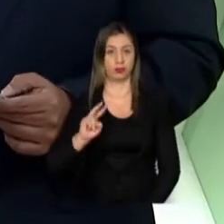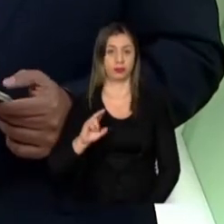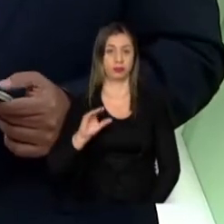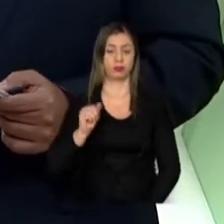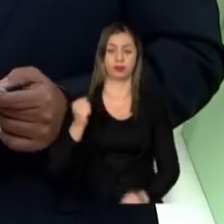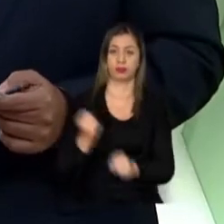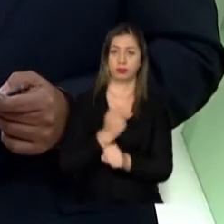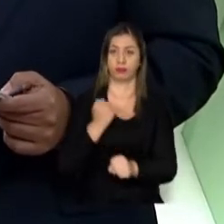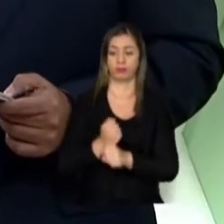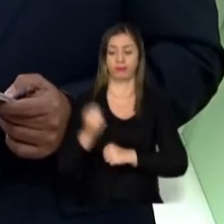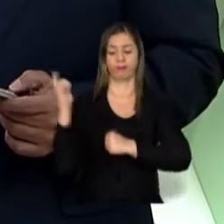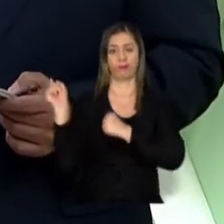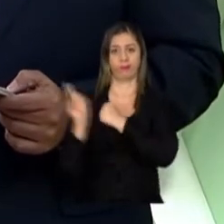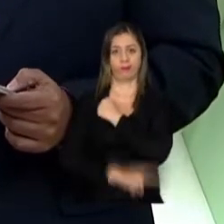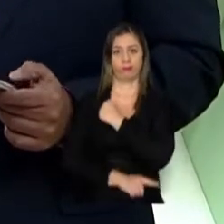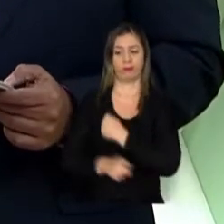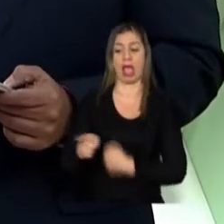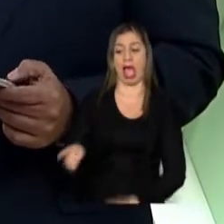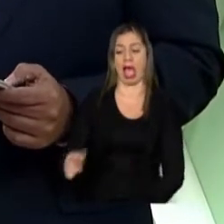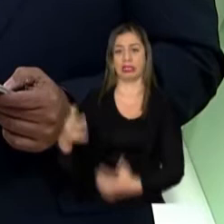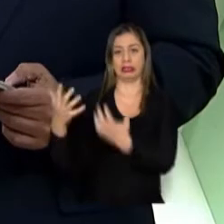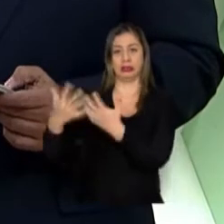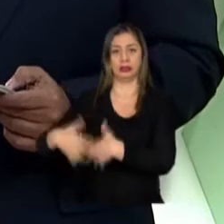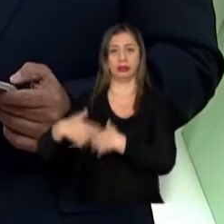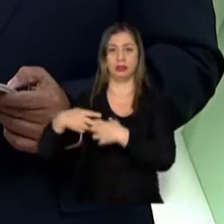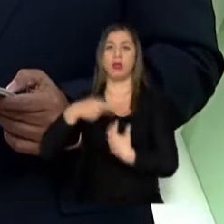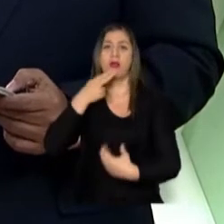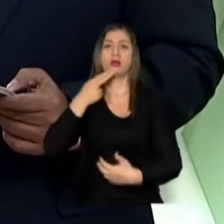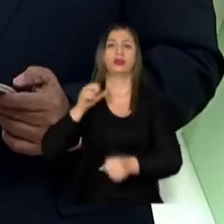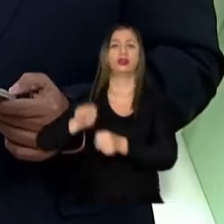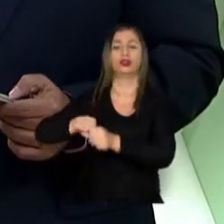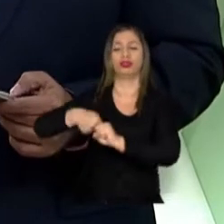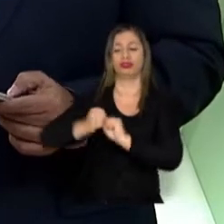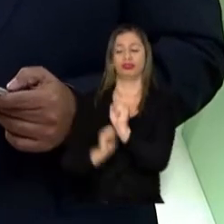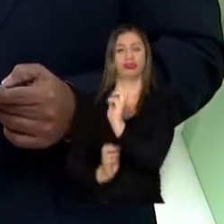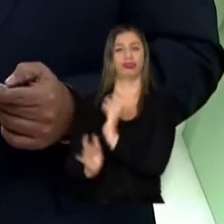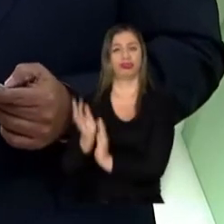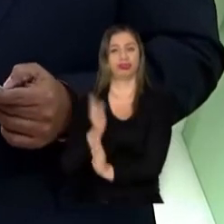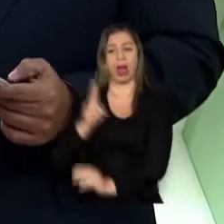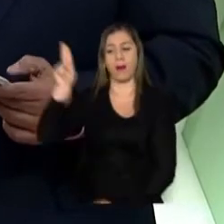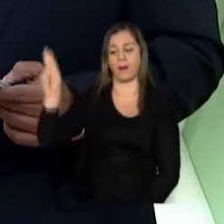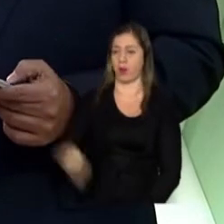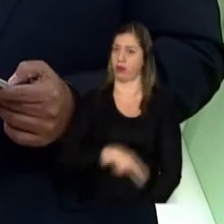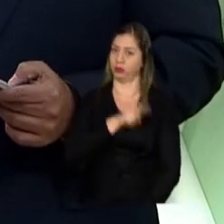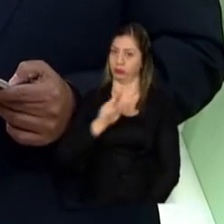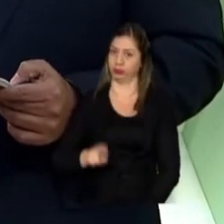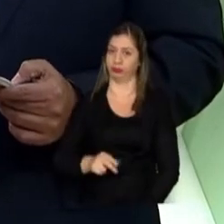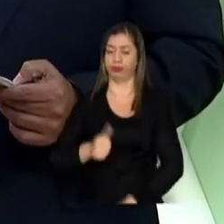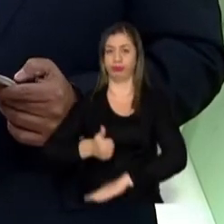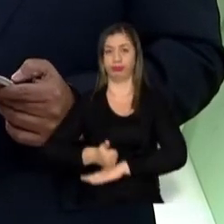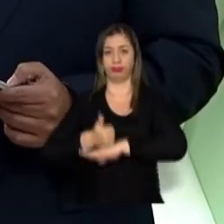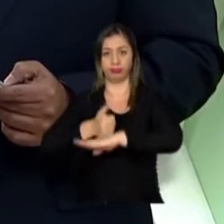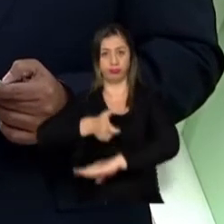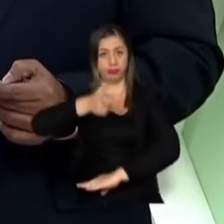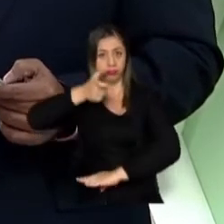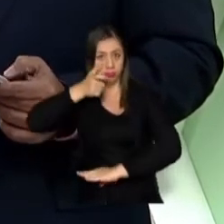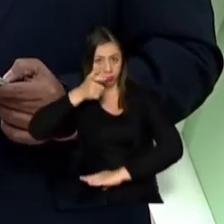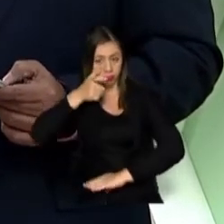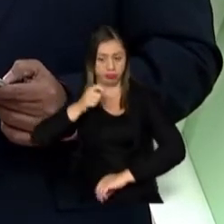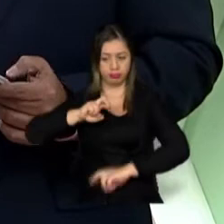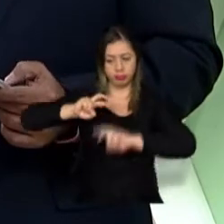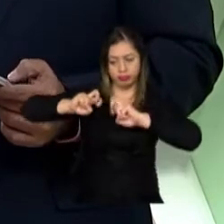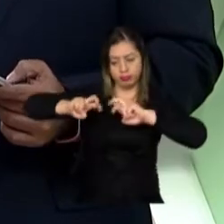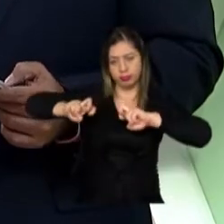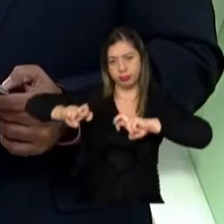un proceso sancionatorio contra un ingenio azucarero por quemar caña en una zona prohibida. Funcionarios de la Regional Suroccidente de la CBC realizaron la